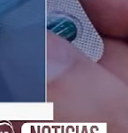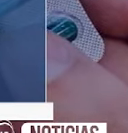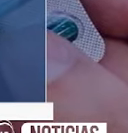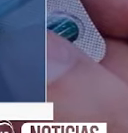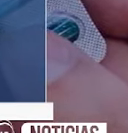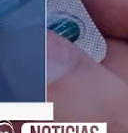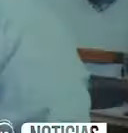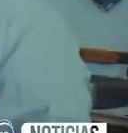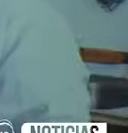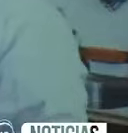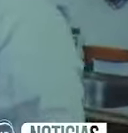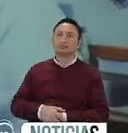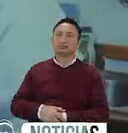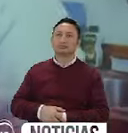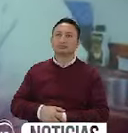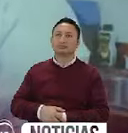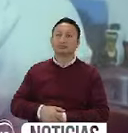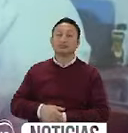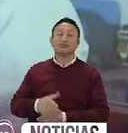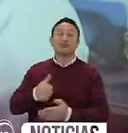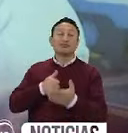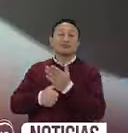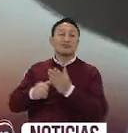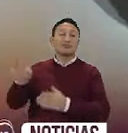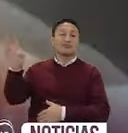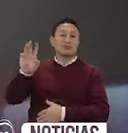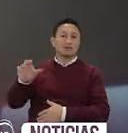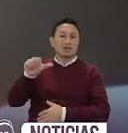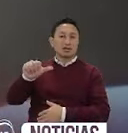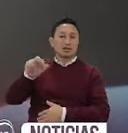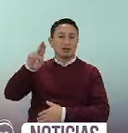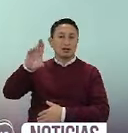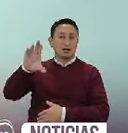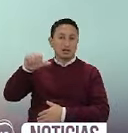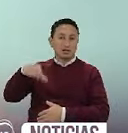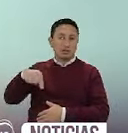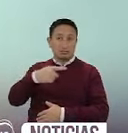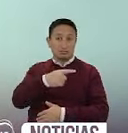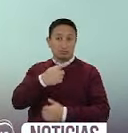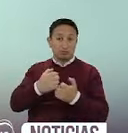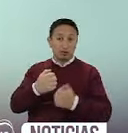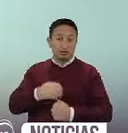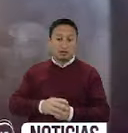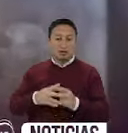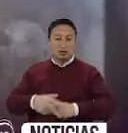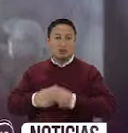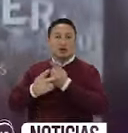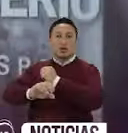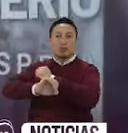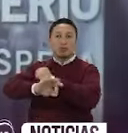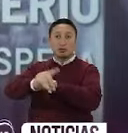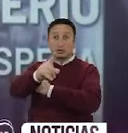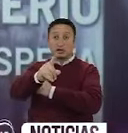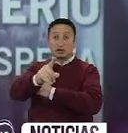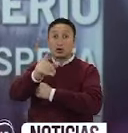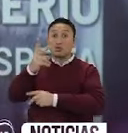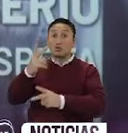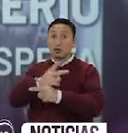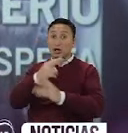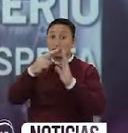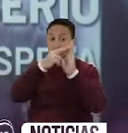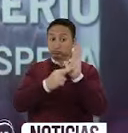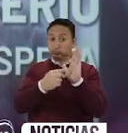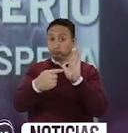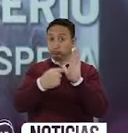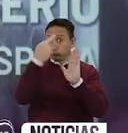todo el tratamiento. Paralelamente, el Ministerio de Salud junto al ARCSA, ante este latente problema, han iniciado su campaña Tómalo en Serio, la receta se